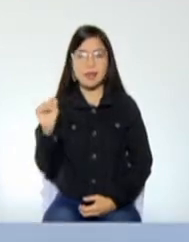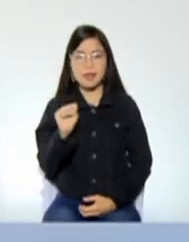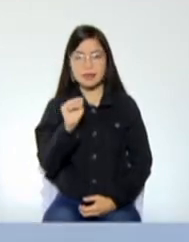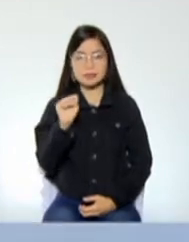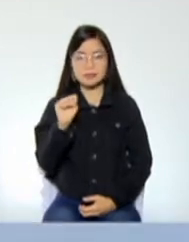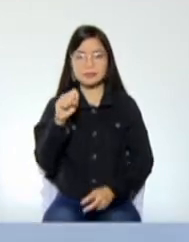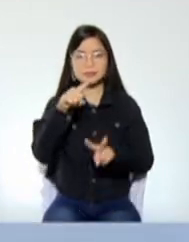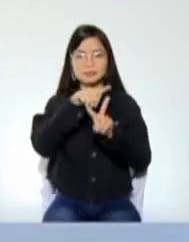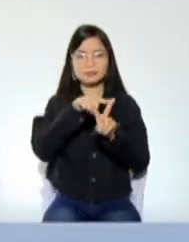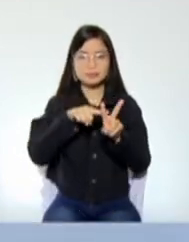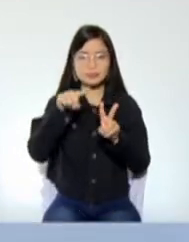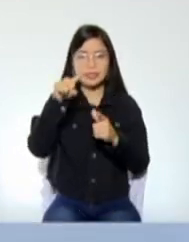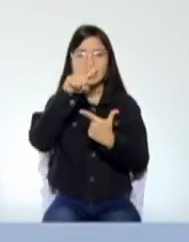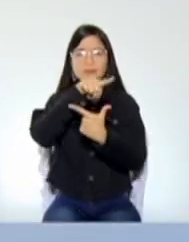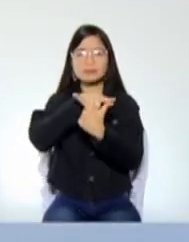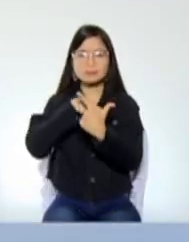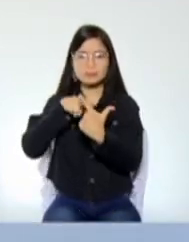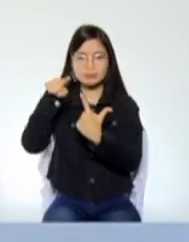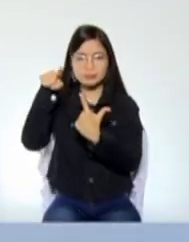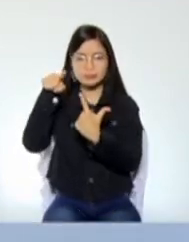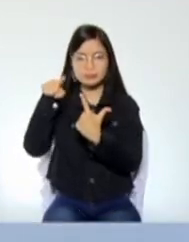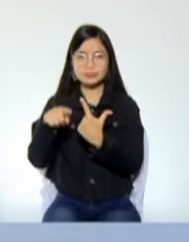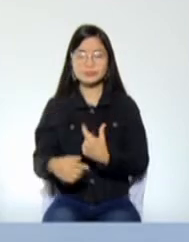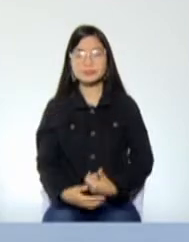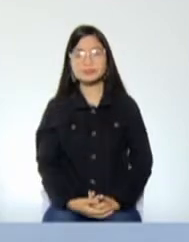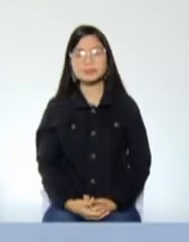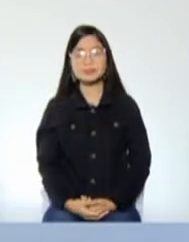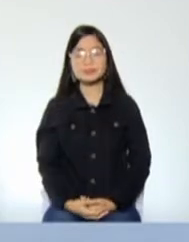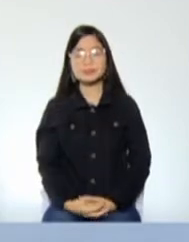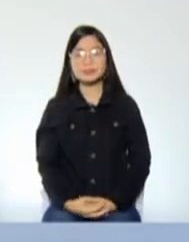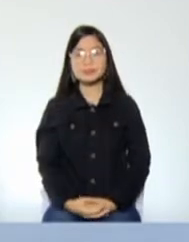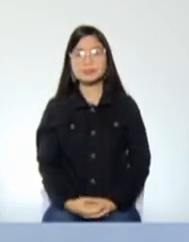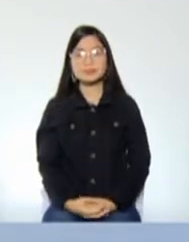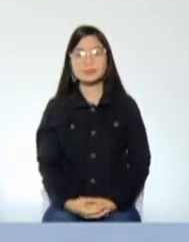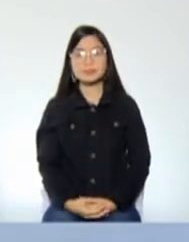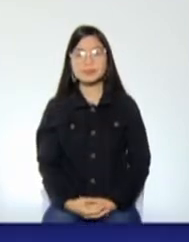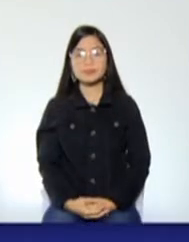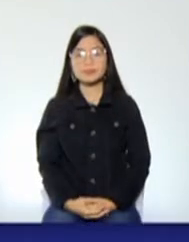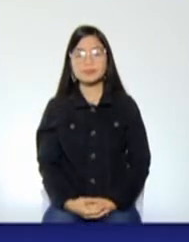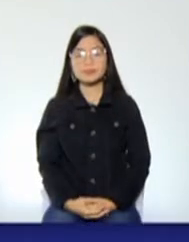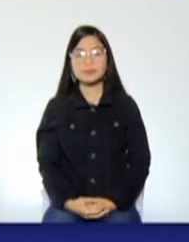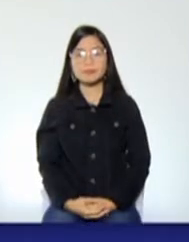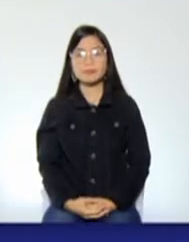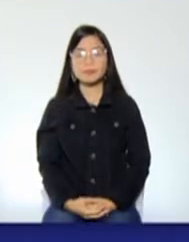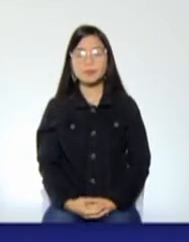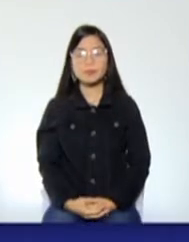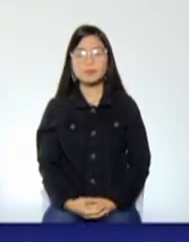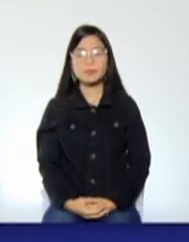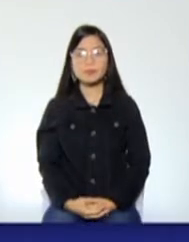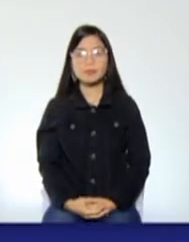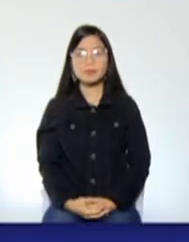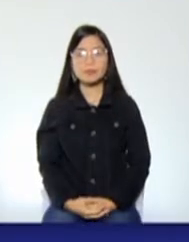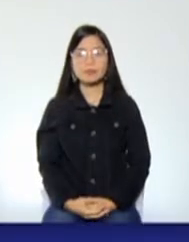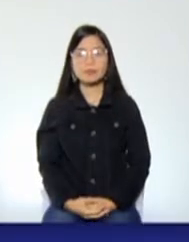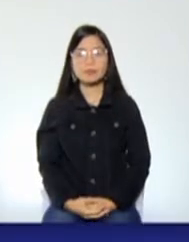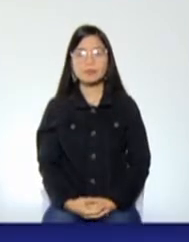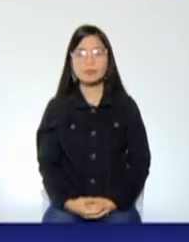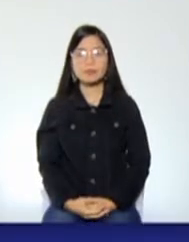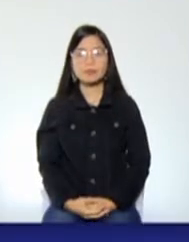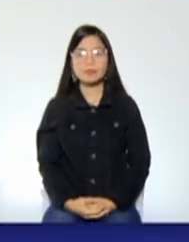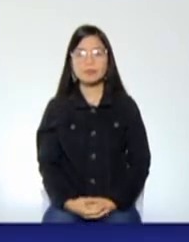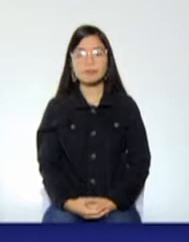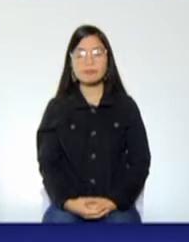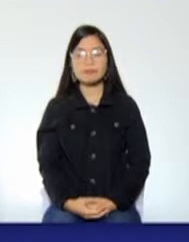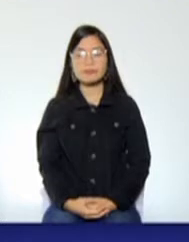Debemos recordar que las operaciones con radicales tienen propiedades y esas propiedades pueden ser raíz de una